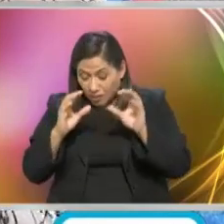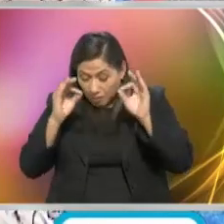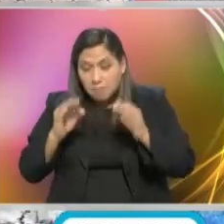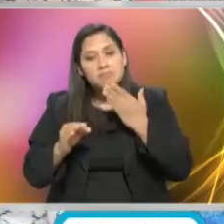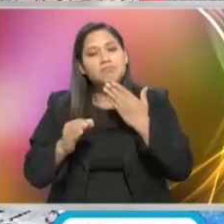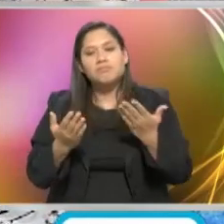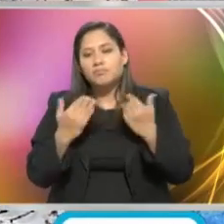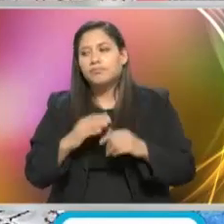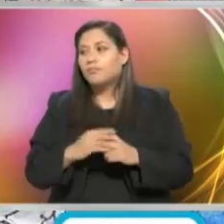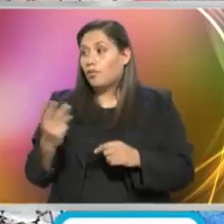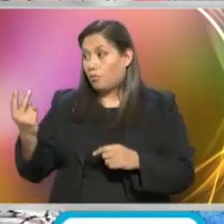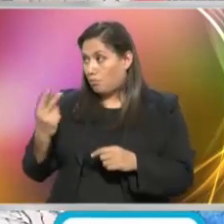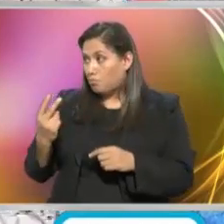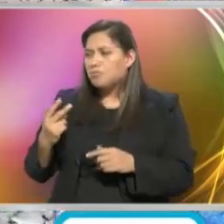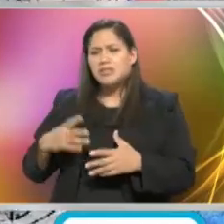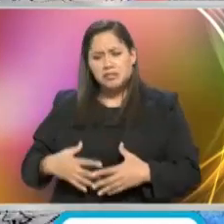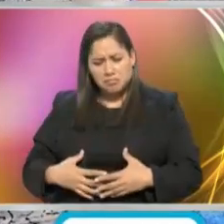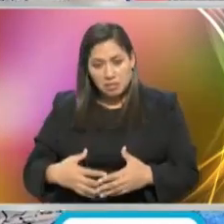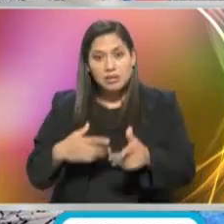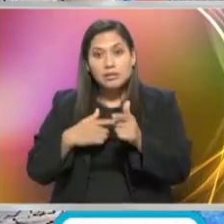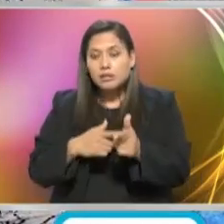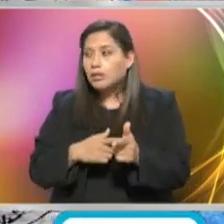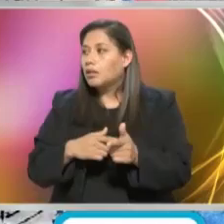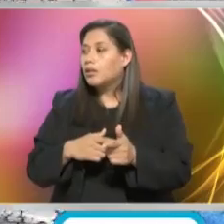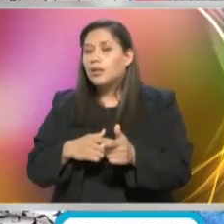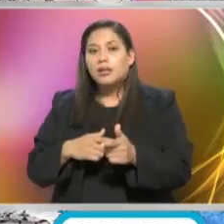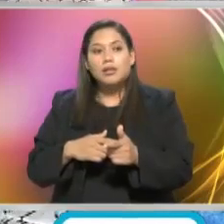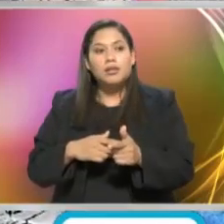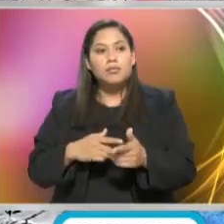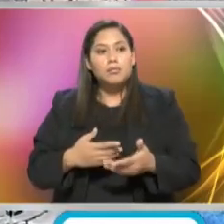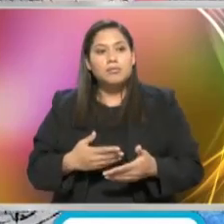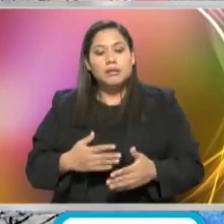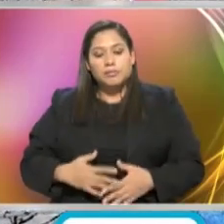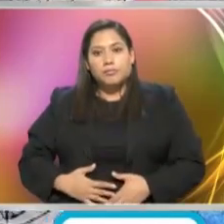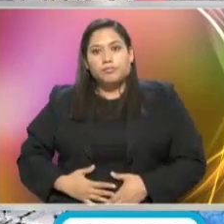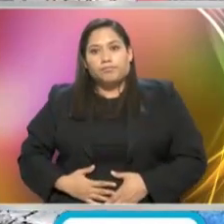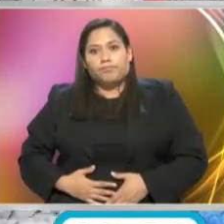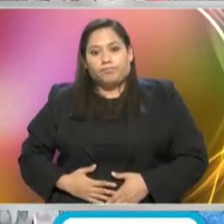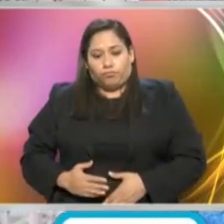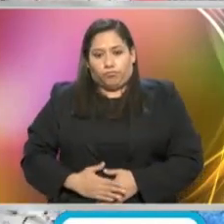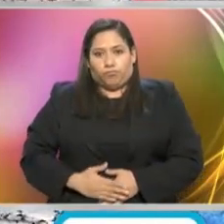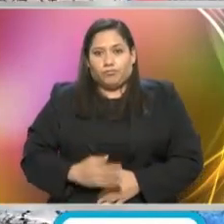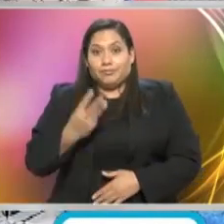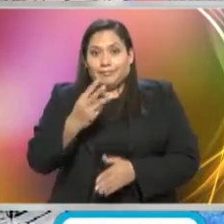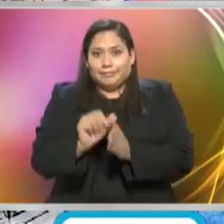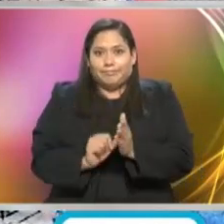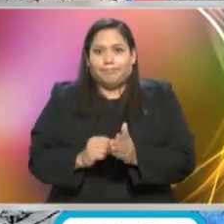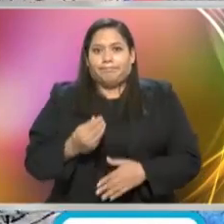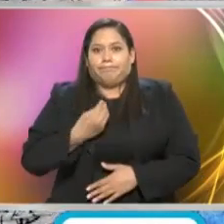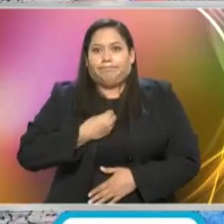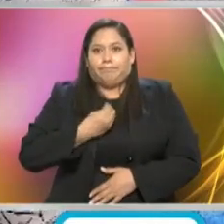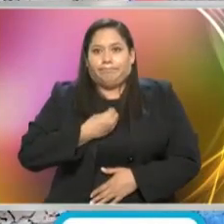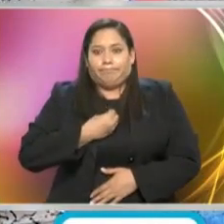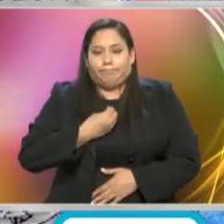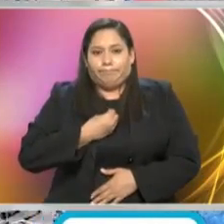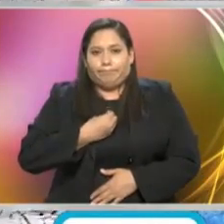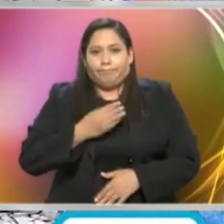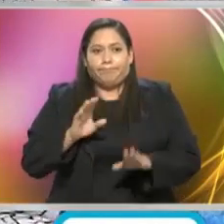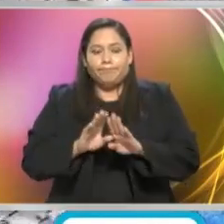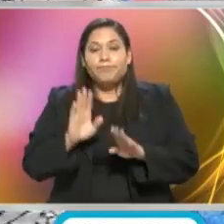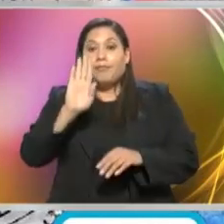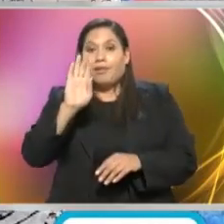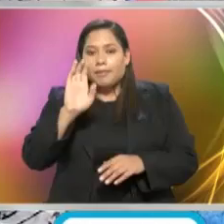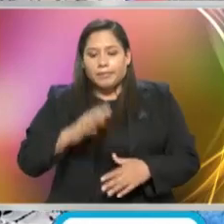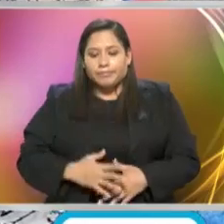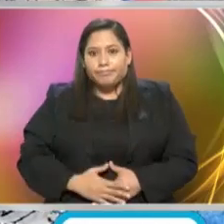son pareja y deciden seguirlo, pues muchas veces lo esconden en el primer trimestre, por ejemplo, que es de una cuestión como del desarrollo del